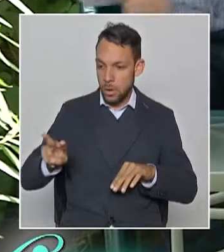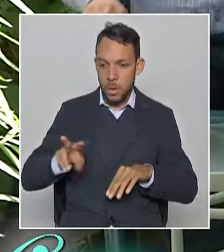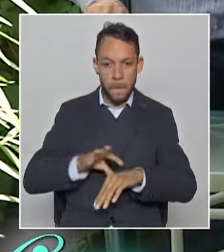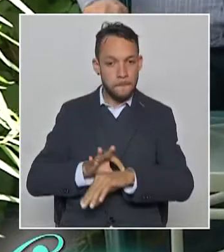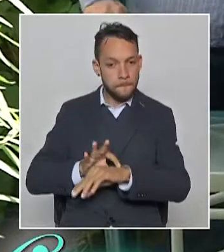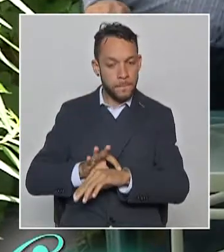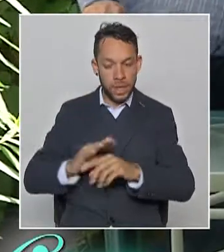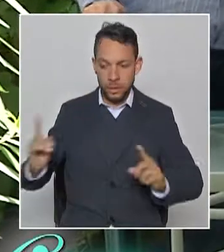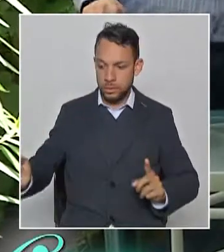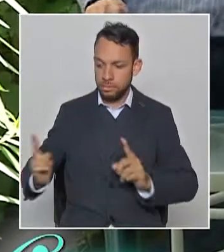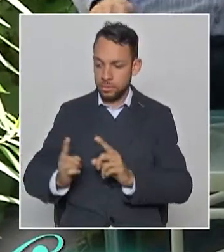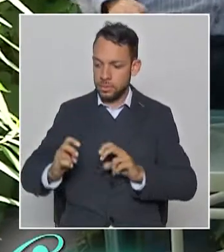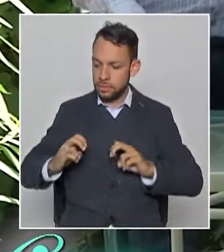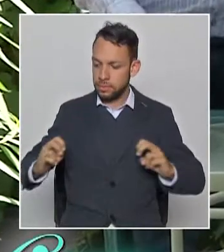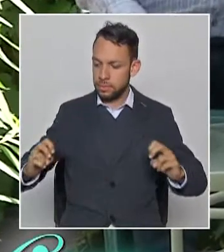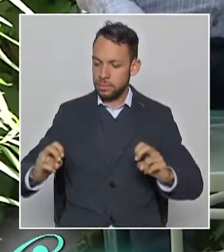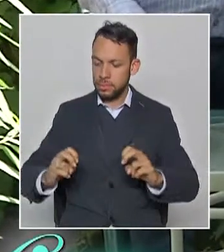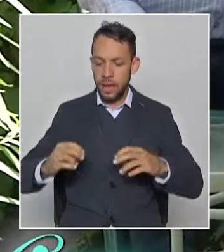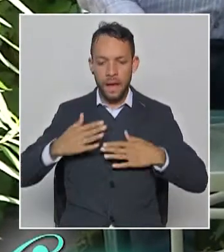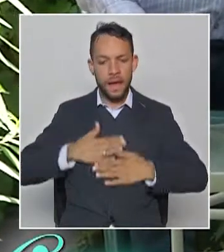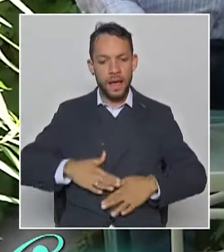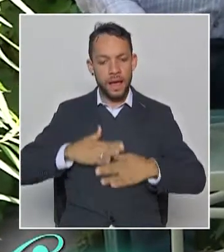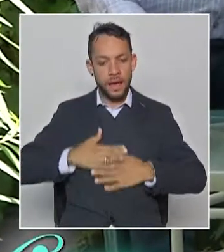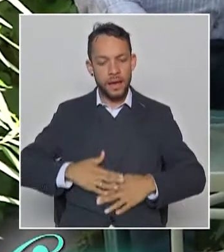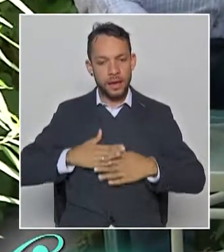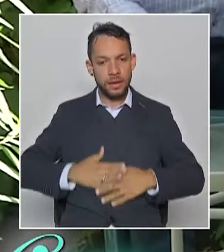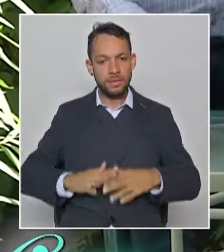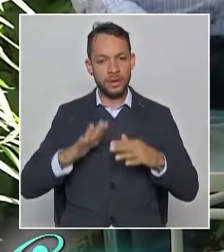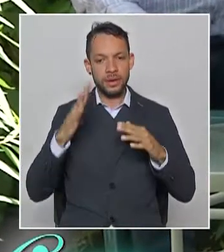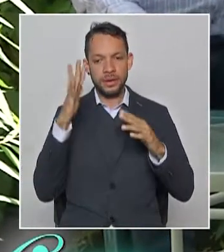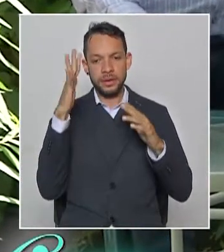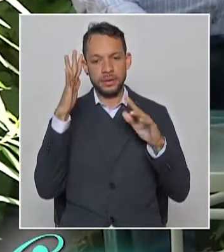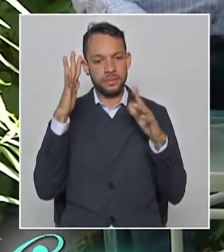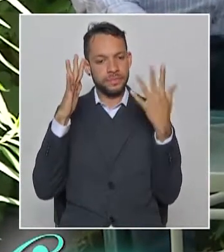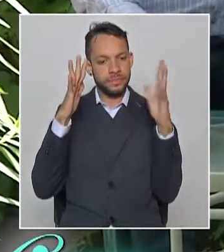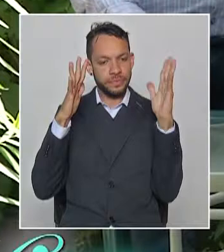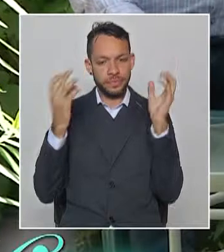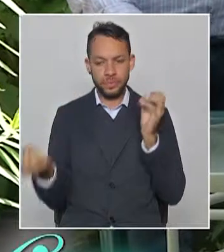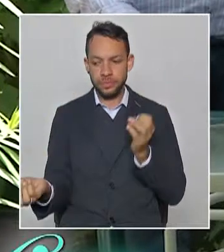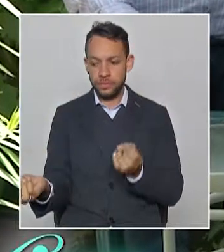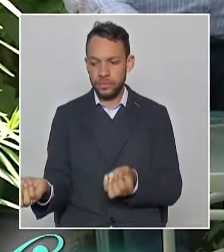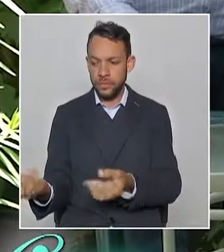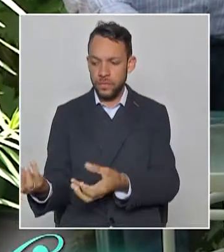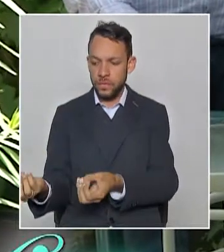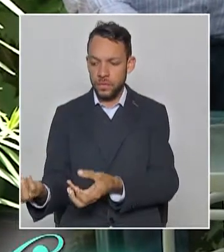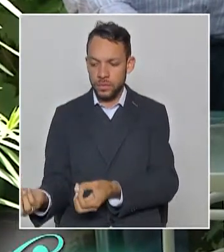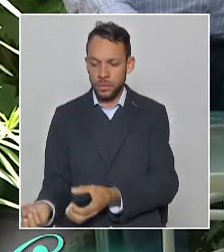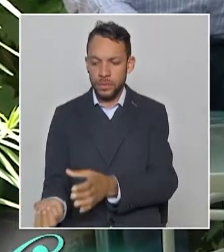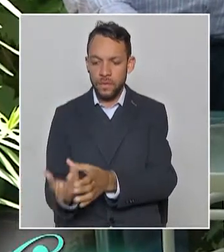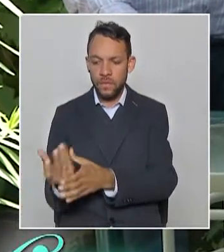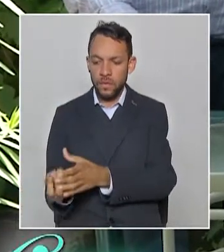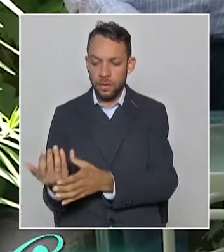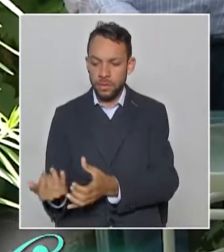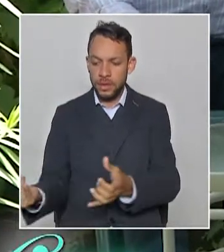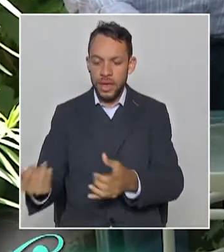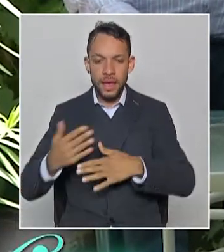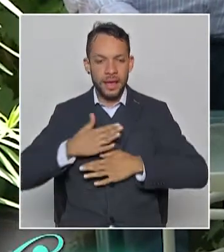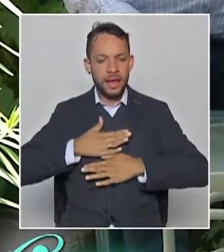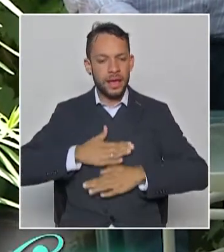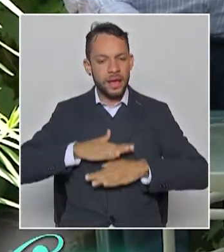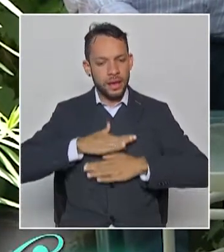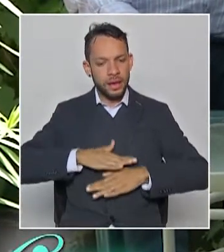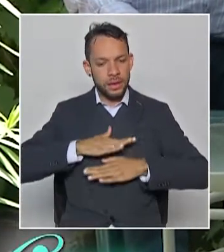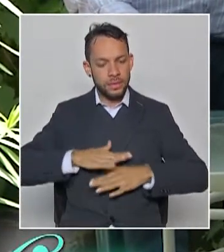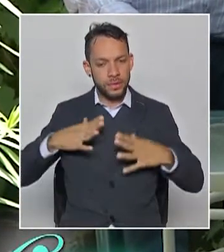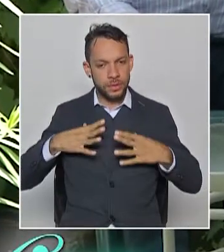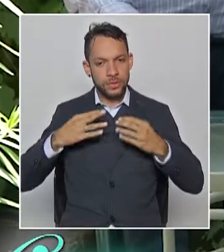de atención médica, donde la naturaleza nos ofrece esa energía de la paz y del descanso, y por eso compartimos